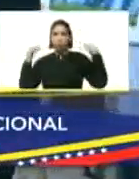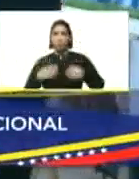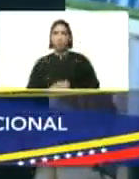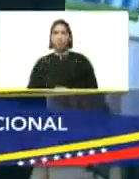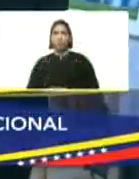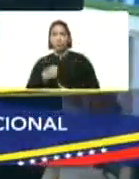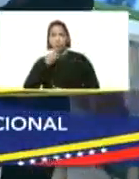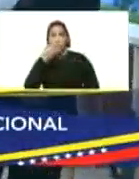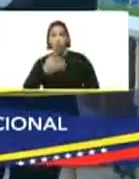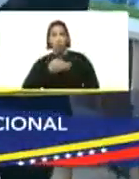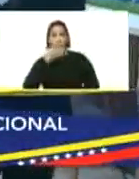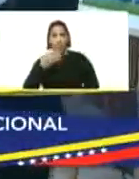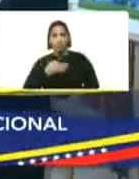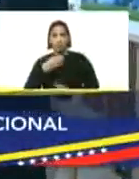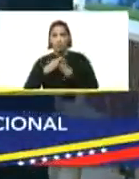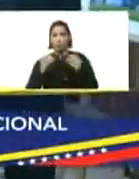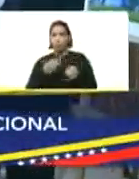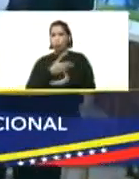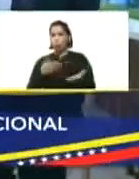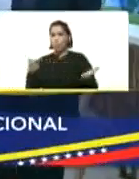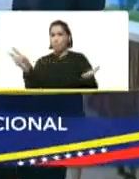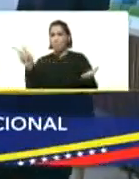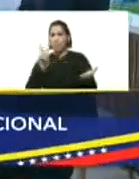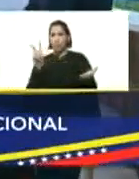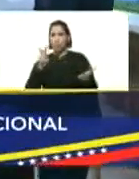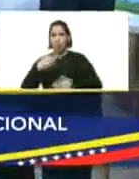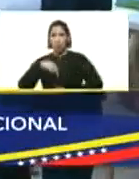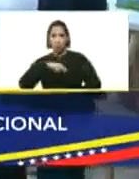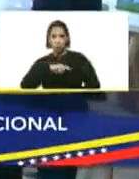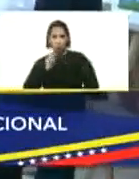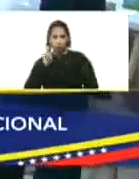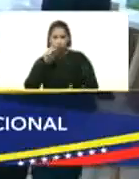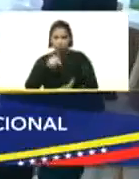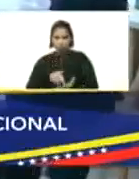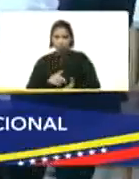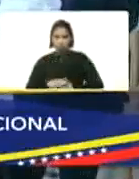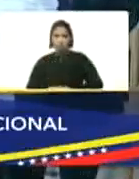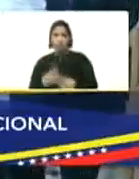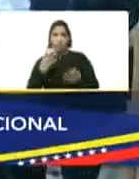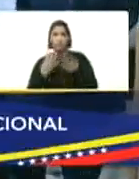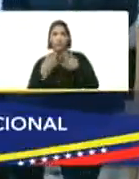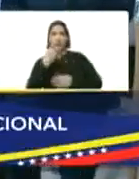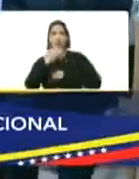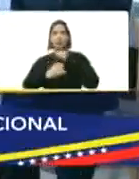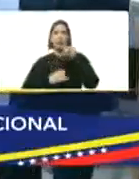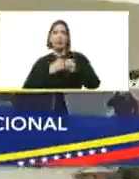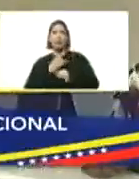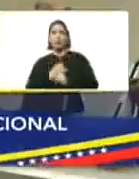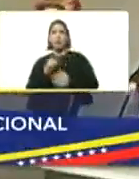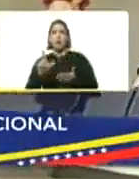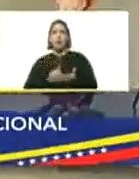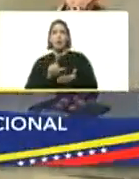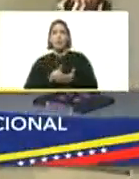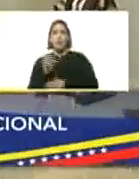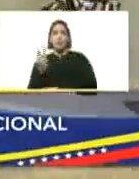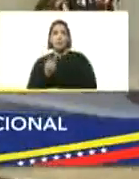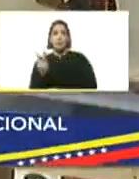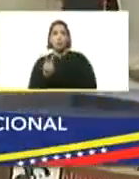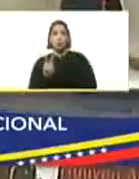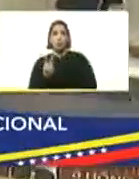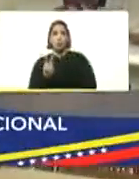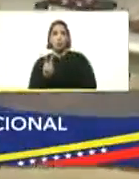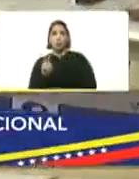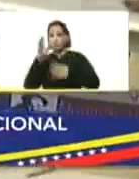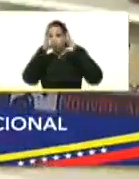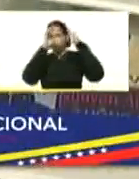buenas tardes a toda Venezuela. Aquí estamos, en la Feria Internacional del Libro de Venezuela. Señor embajador,